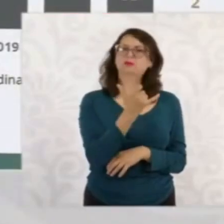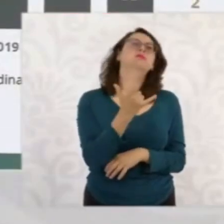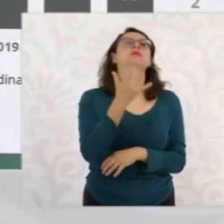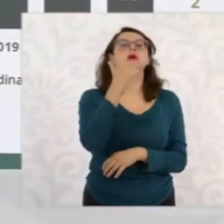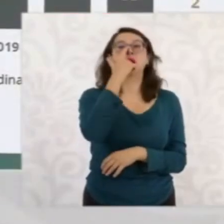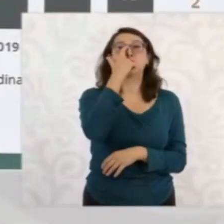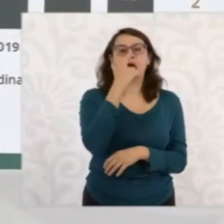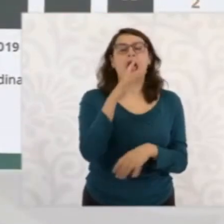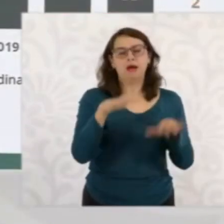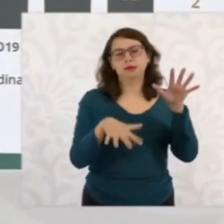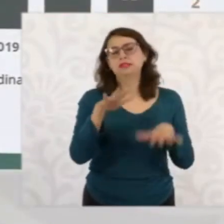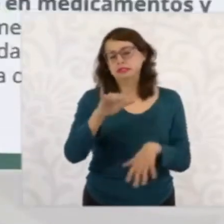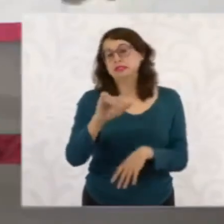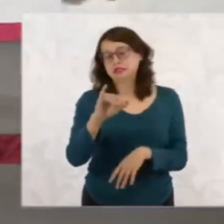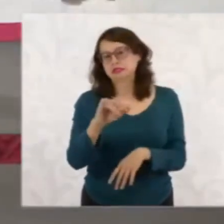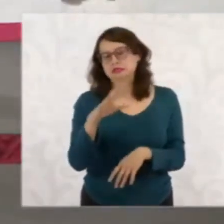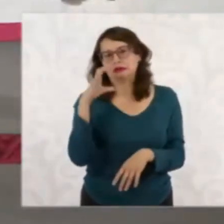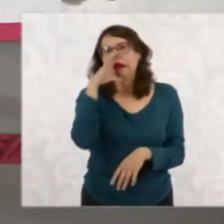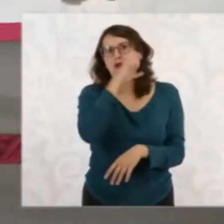sí, la siguiente, por favor.